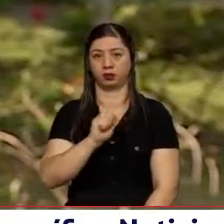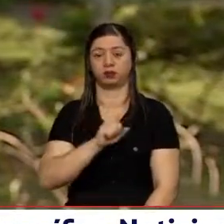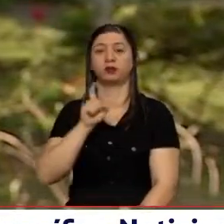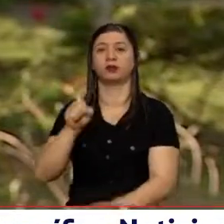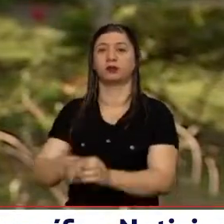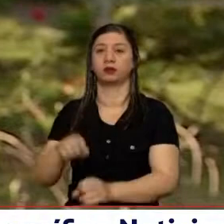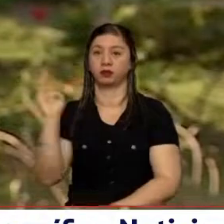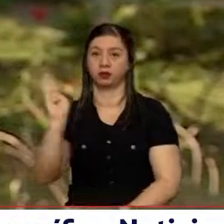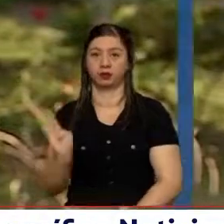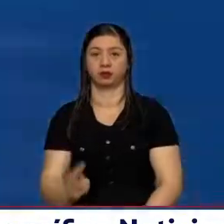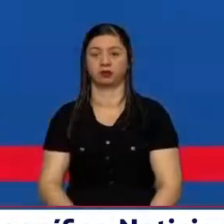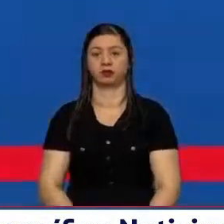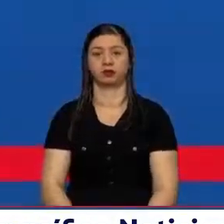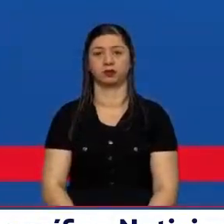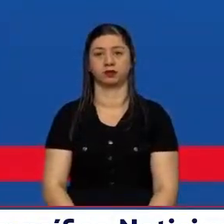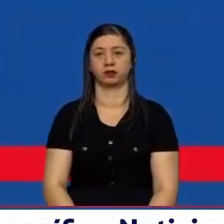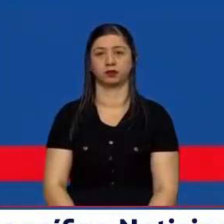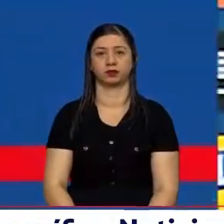Brasil.